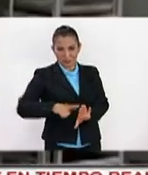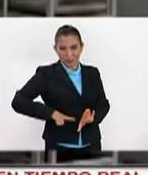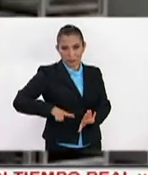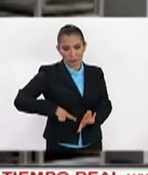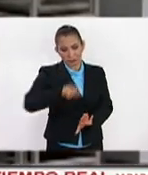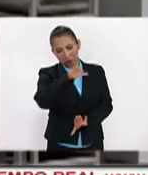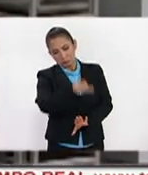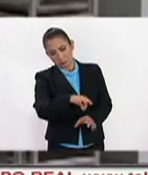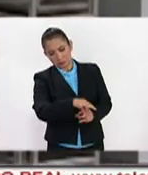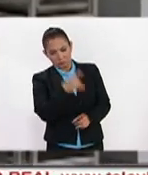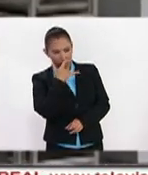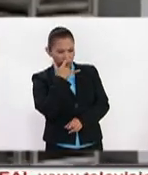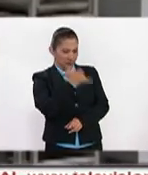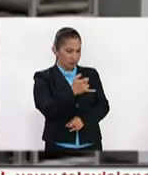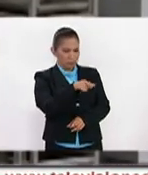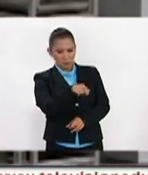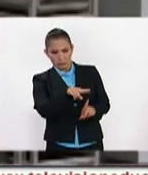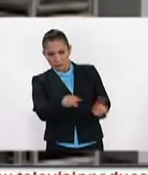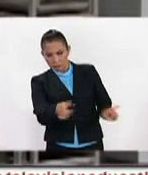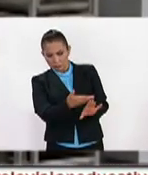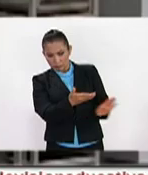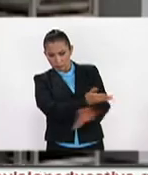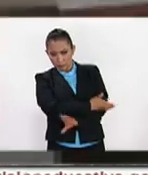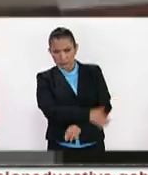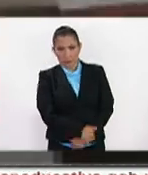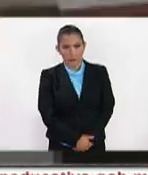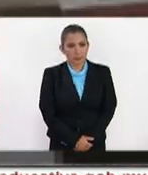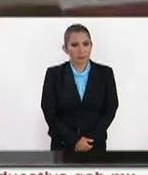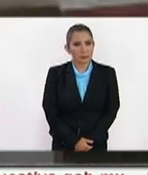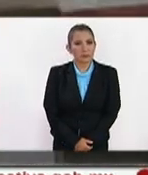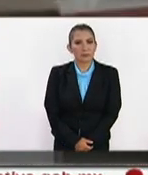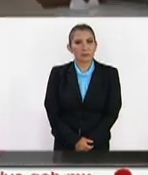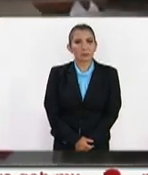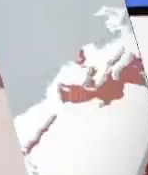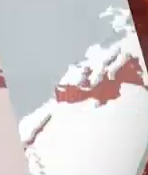un comportamiento sospechoso y diferente al registrado en otras elecciones.